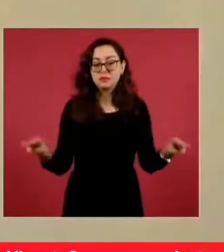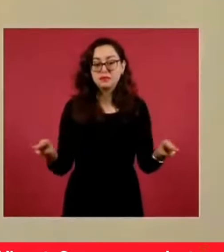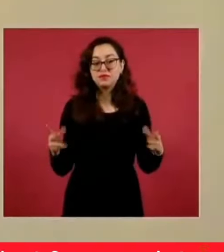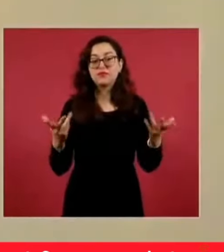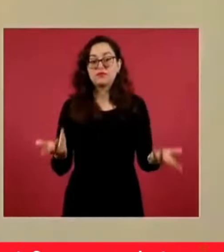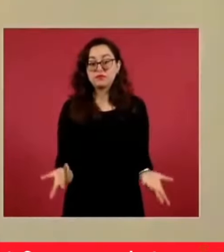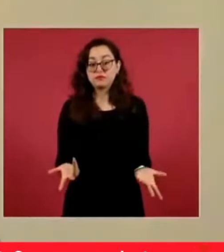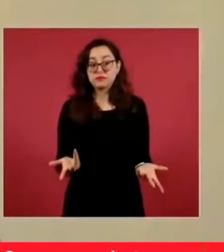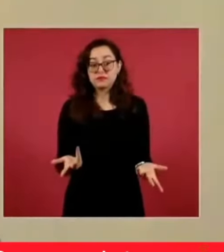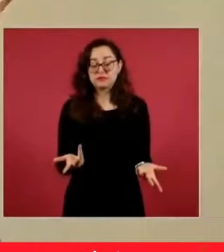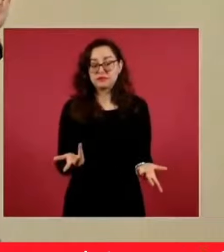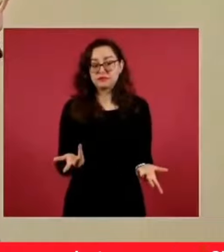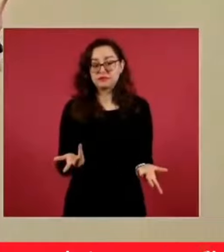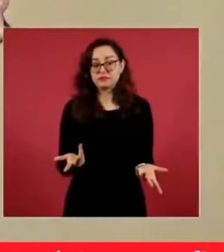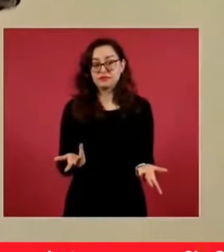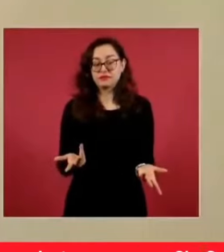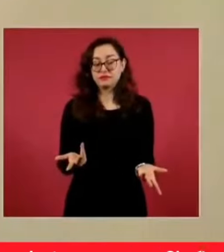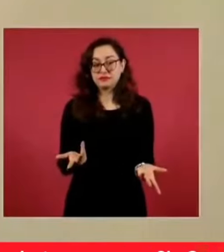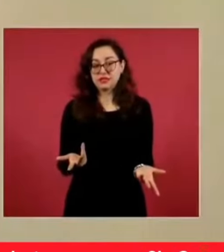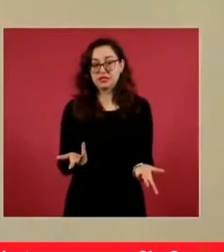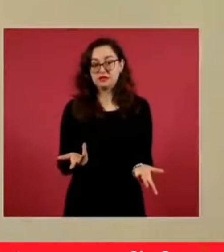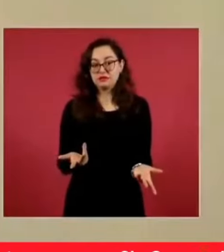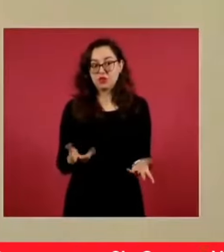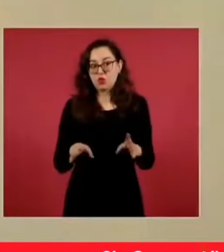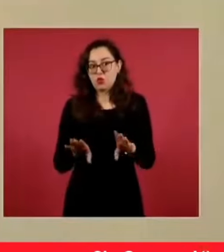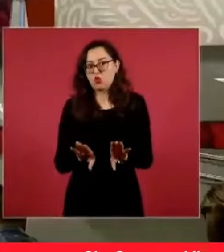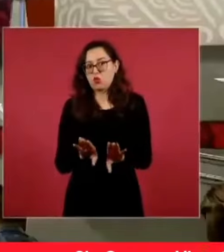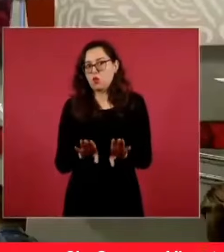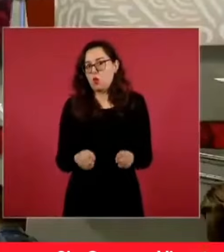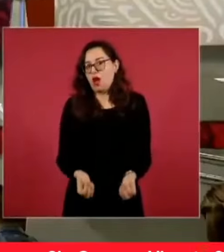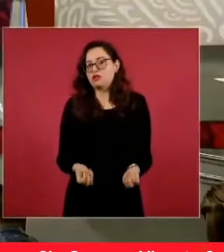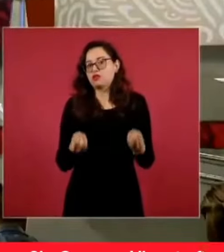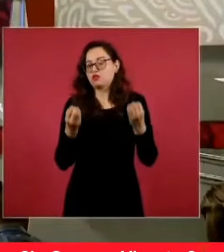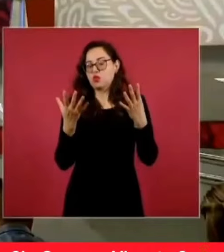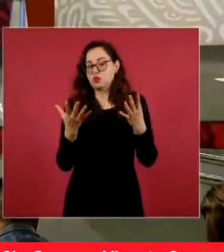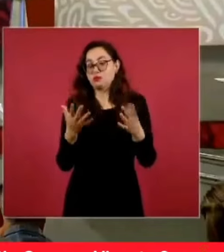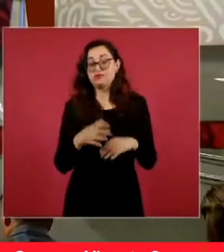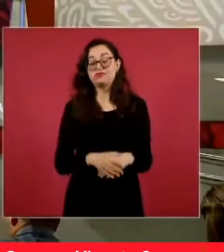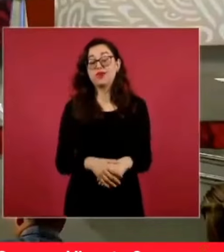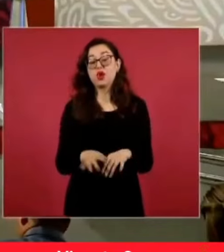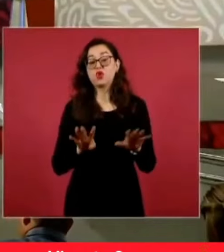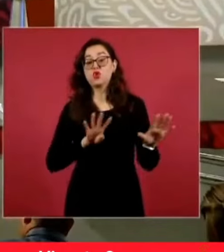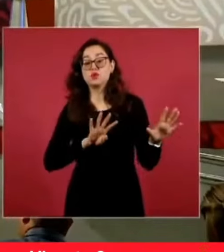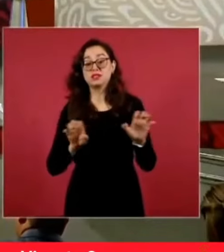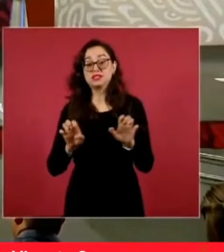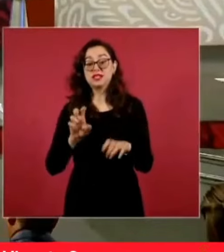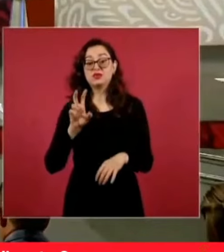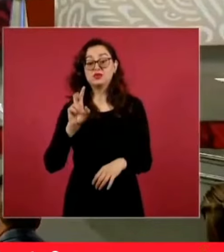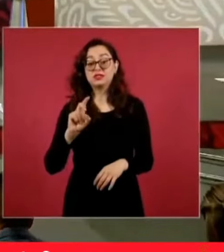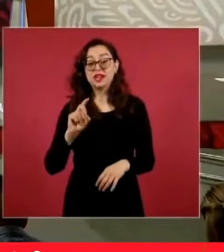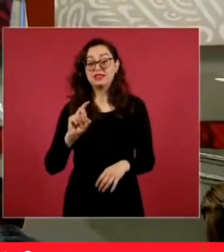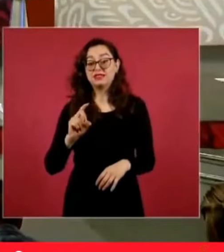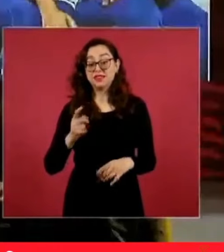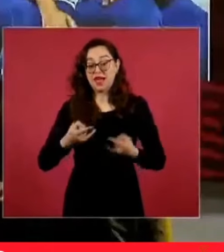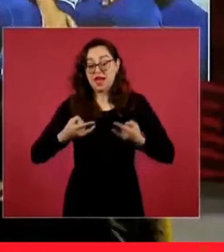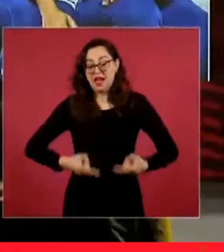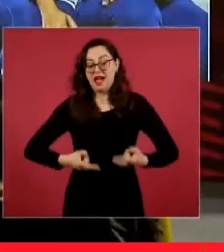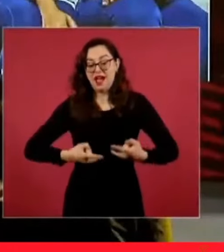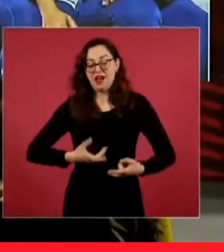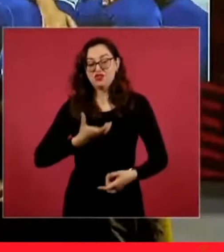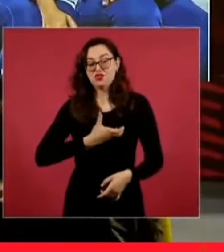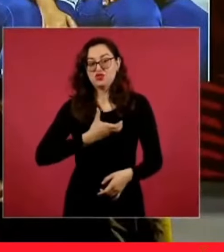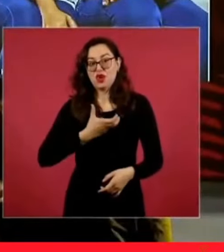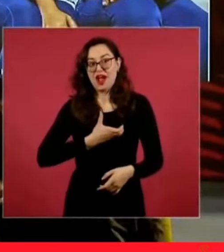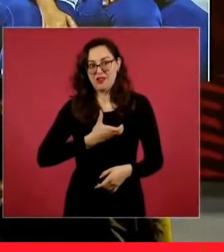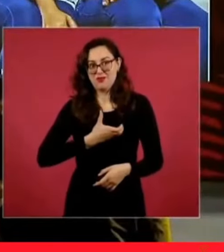20 millones de metros cuadrados alguna forma de medirlo son aproximadamente 930 zócalos de la Ciudad de México